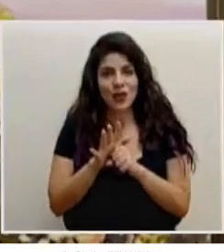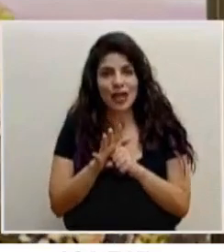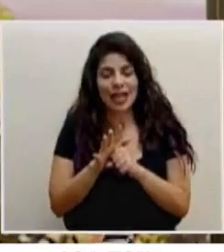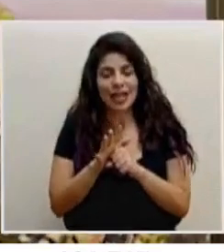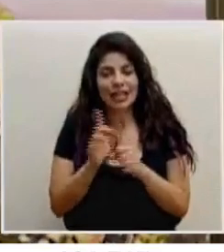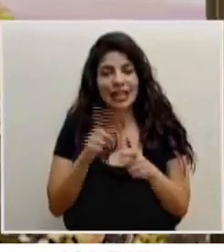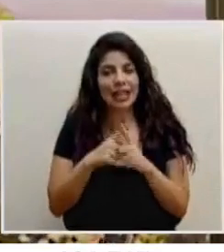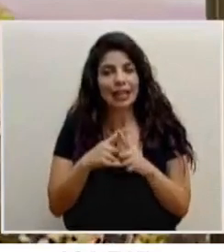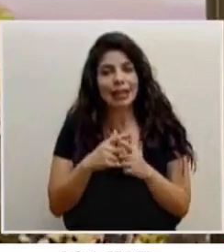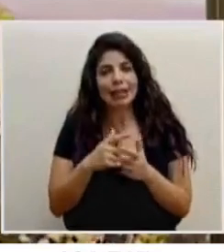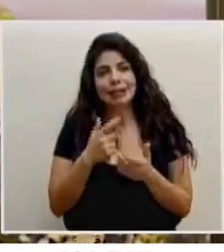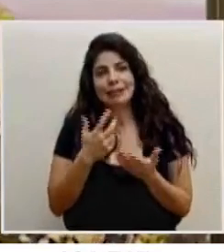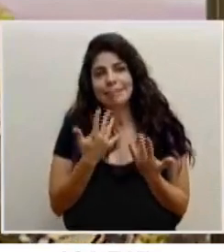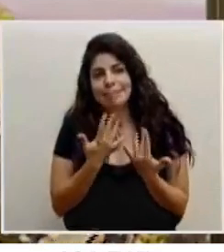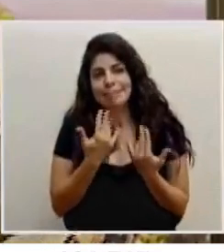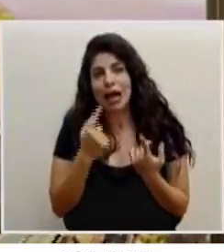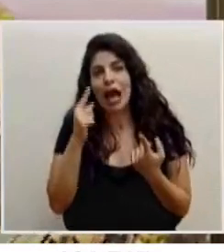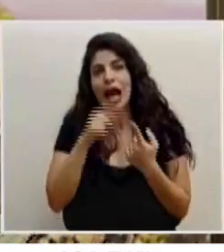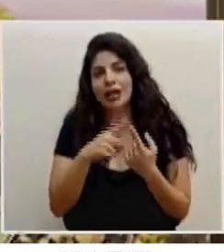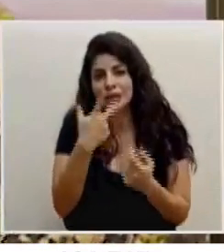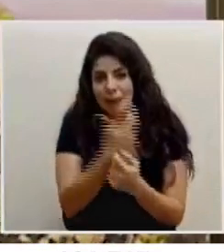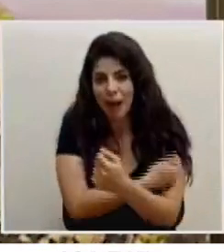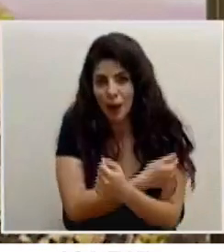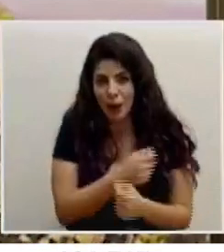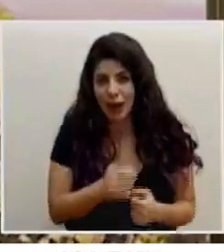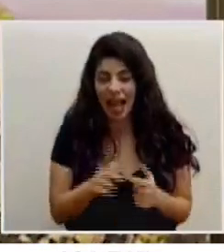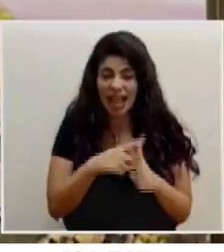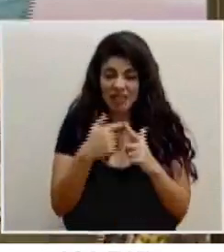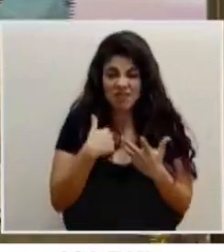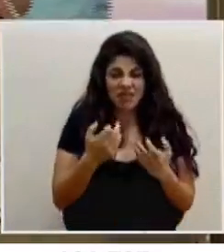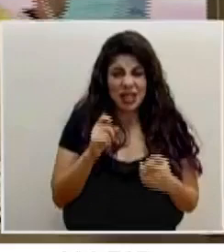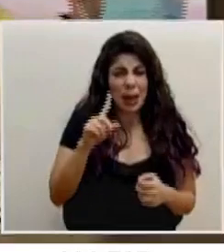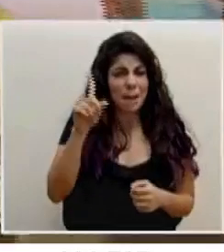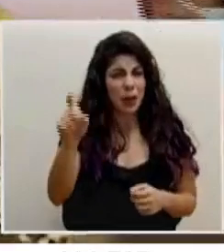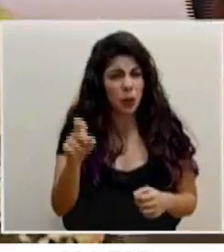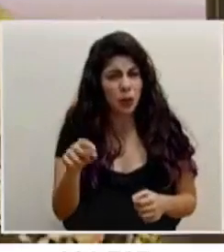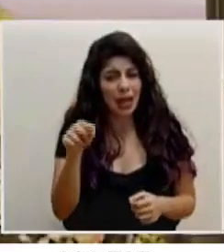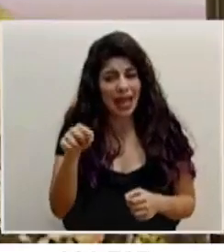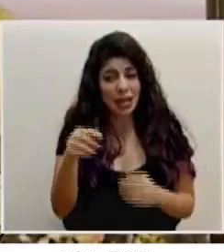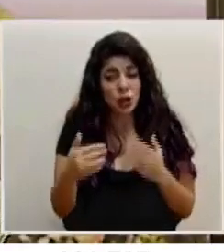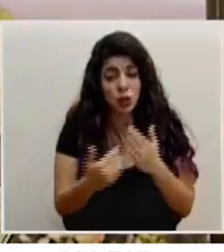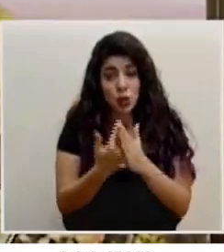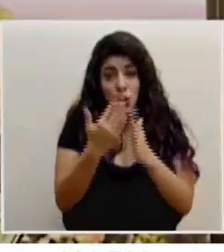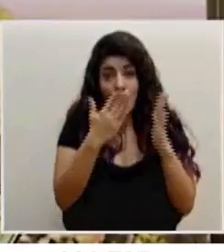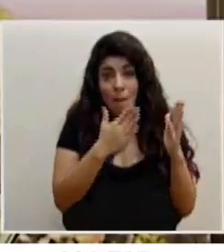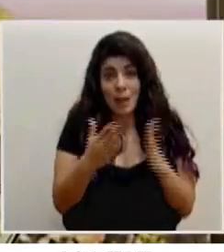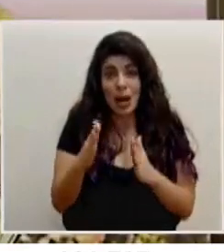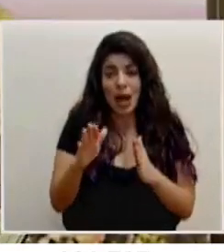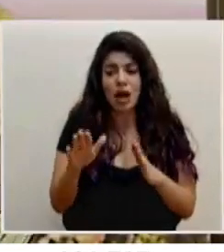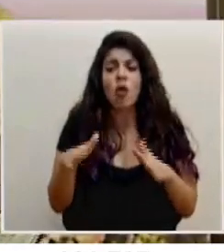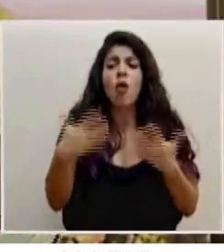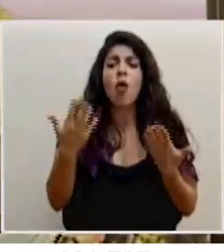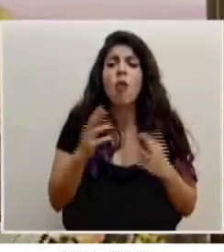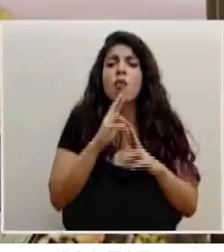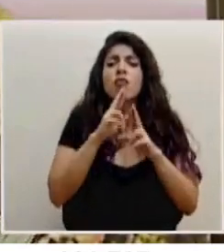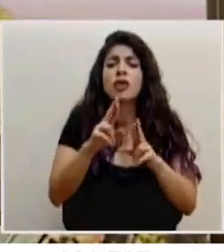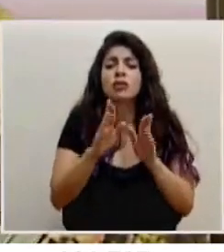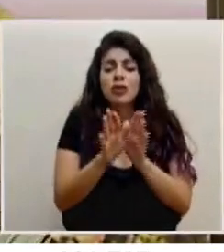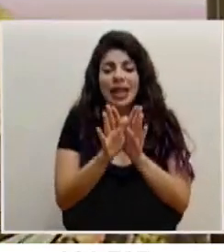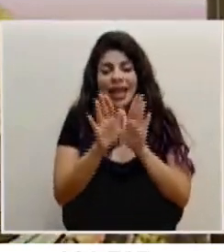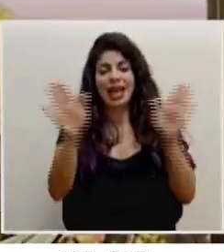y no se habían podido vacunar. Entonces quería consultarle con este nuevo esquema cómo va a quedar entonces el global